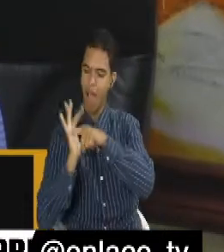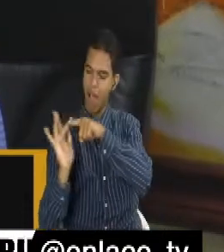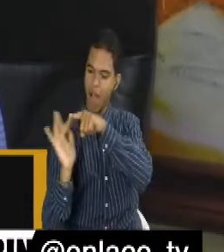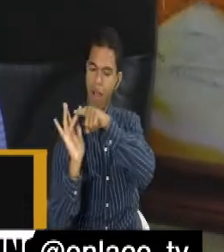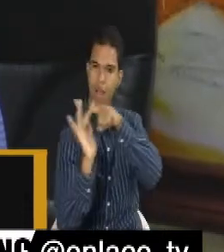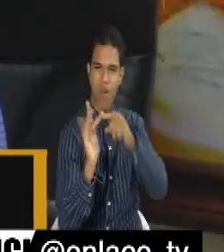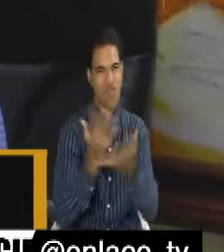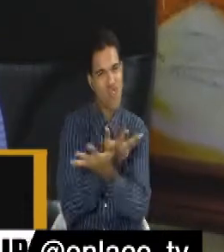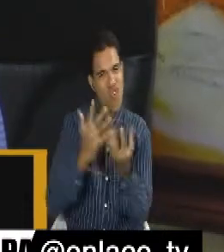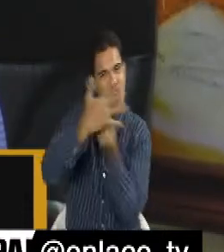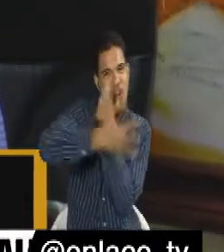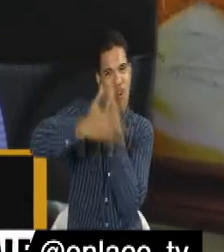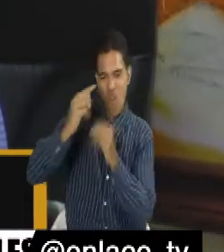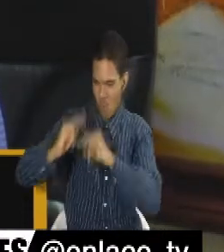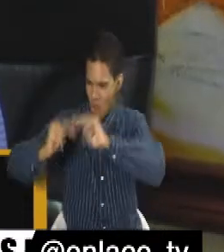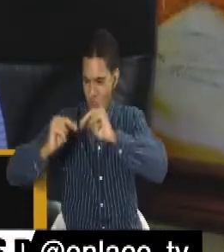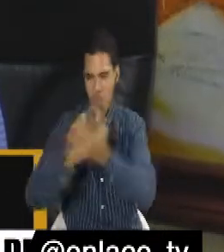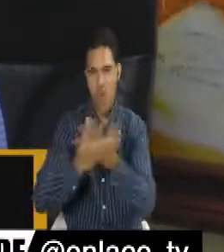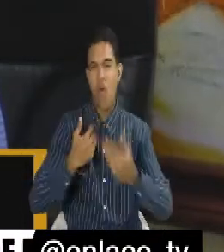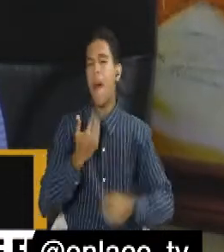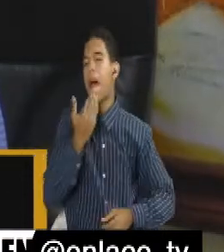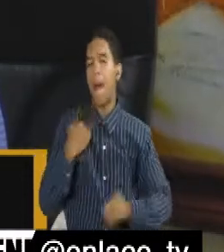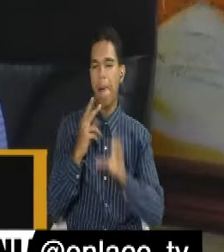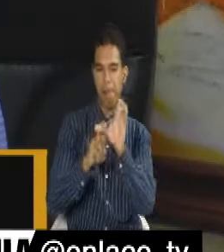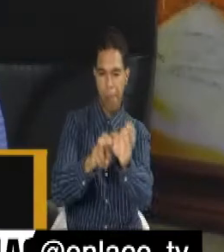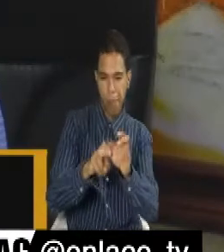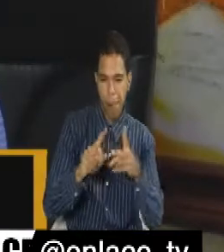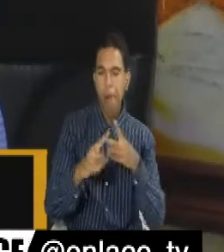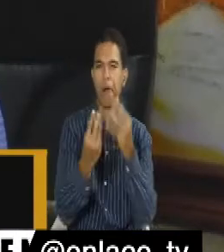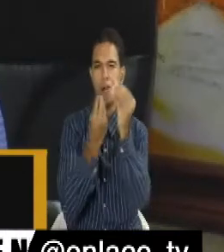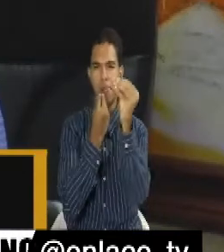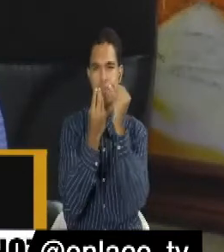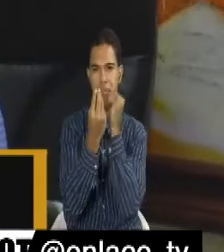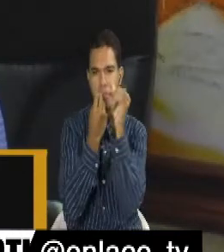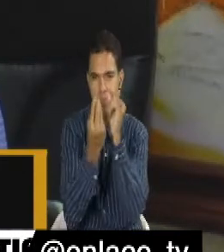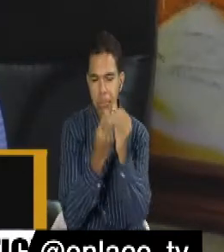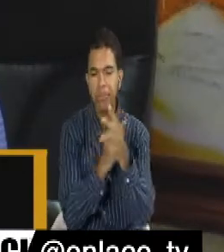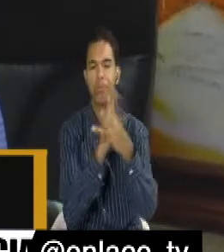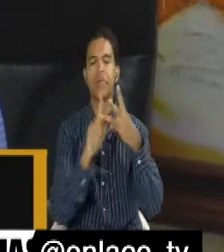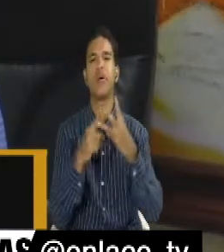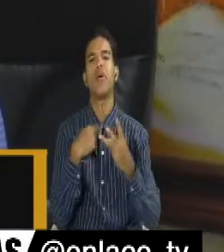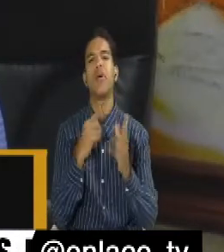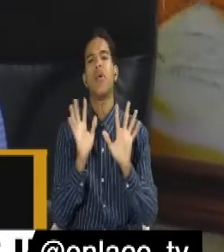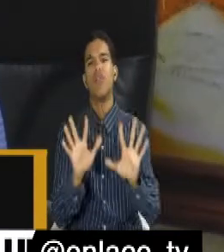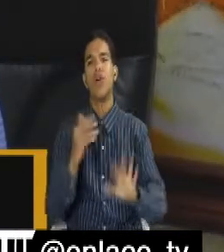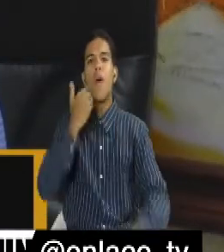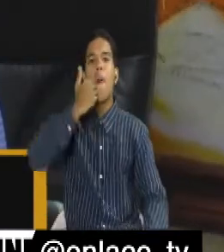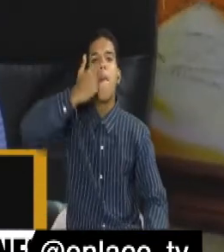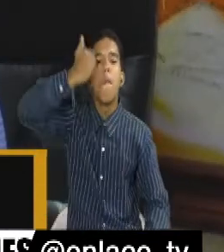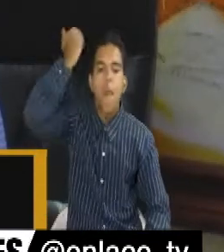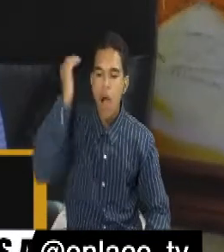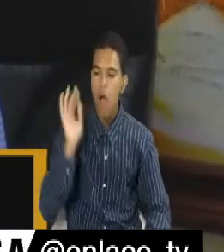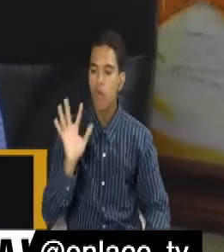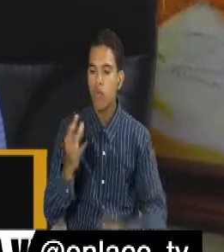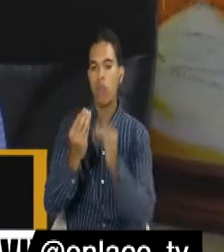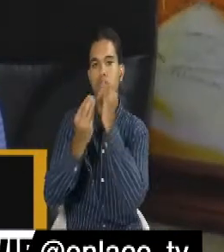de este proyecto de acuerdo, como es el transporte, la alimentación escolar, la alimentación de nuestros abuelitos,